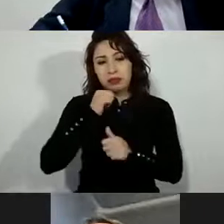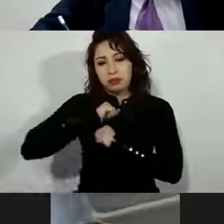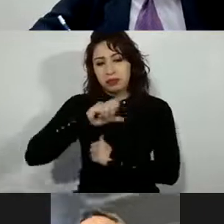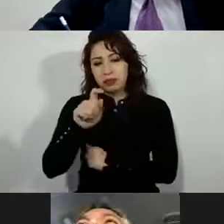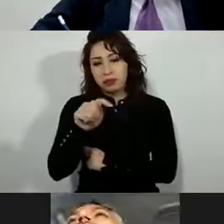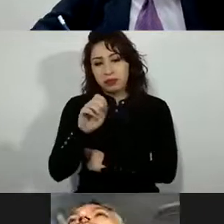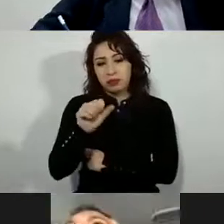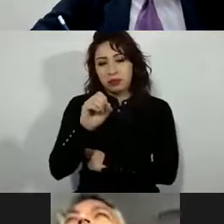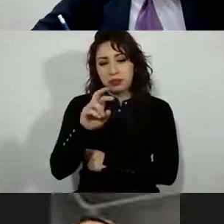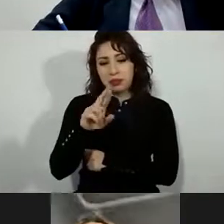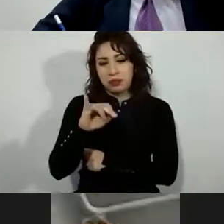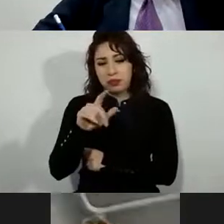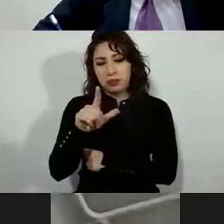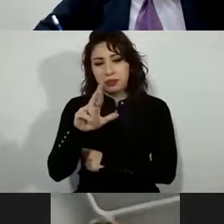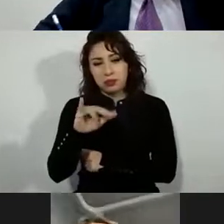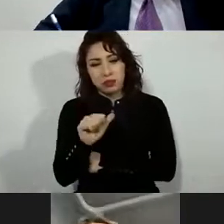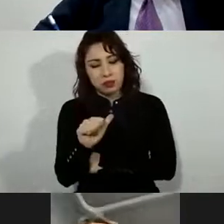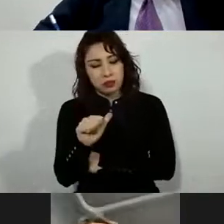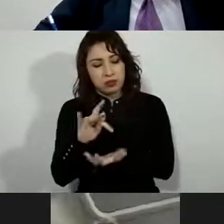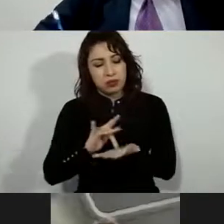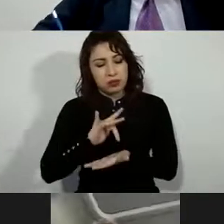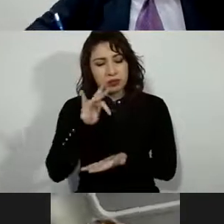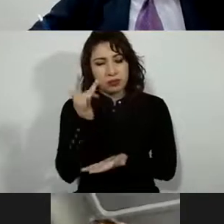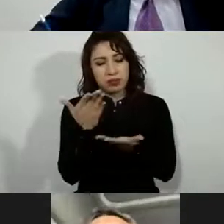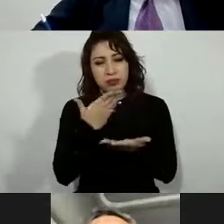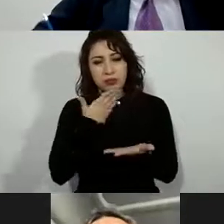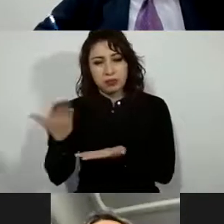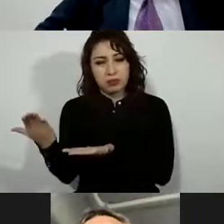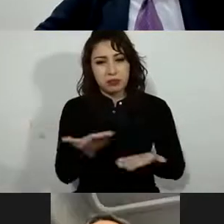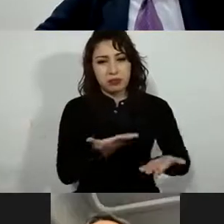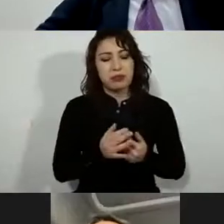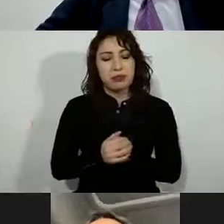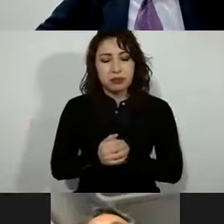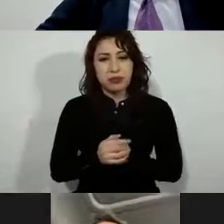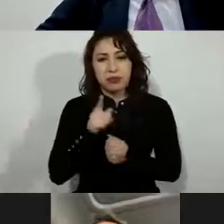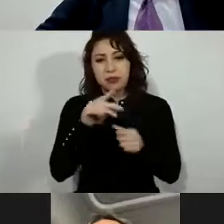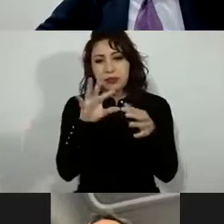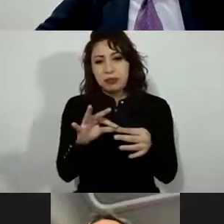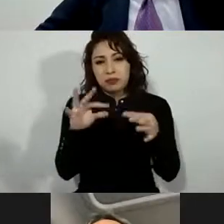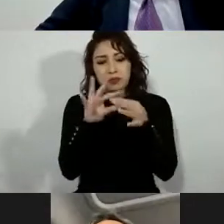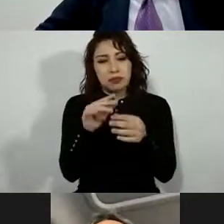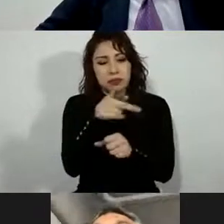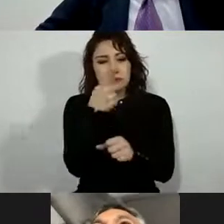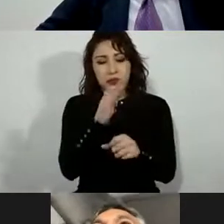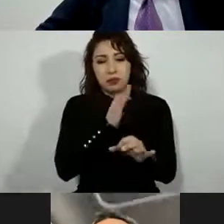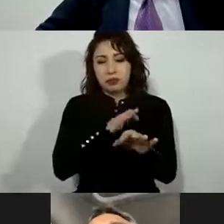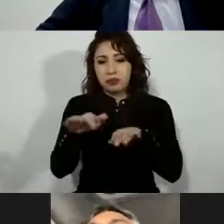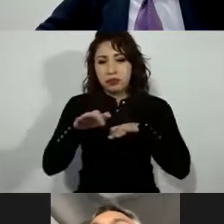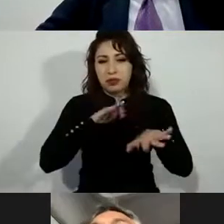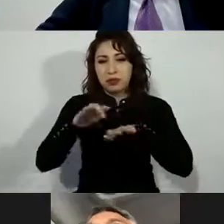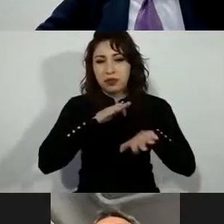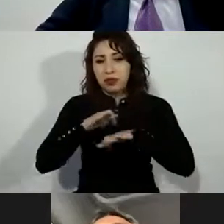acompañarnos. Bienvenido. Tiene usted un trabajo muy delicado, muy arduo que